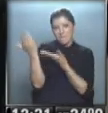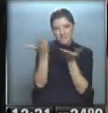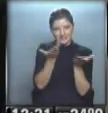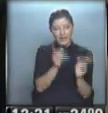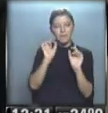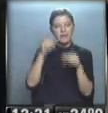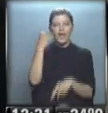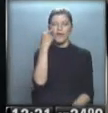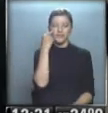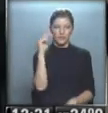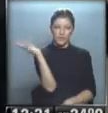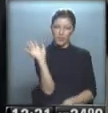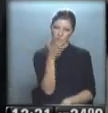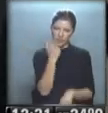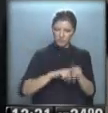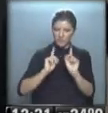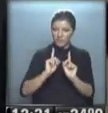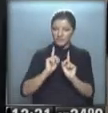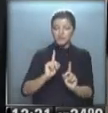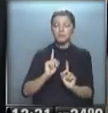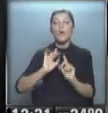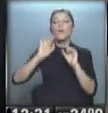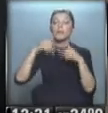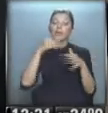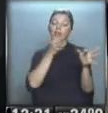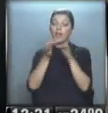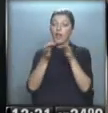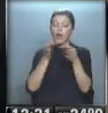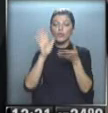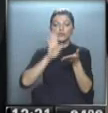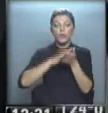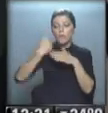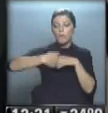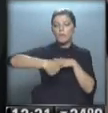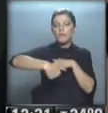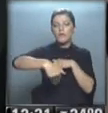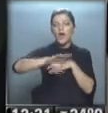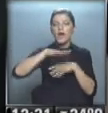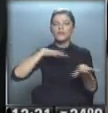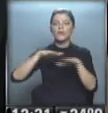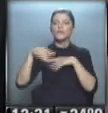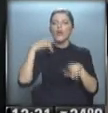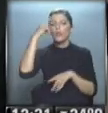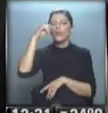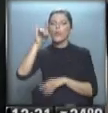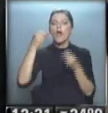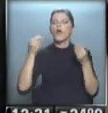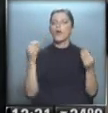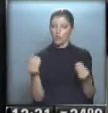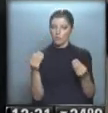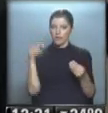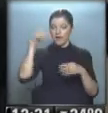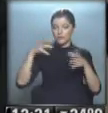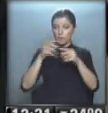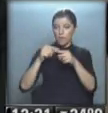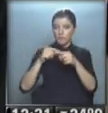y conociendo juntos y también hablando obviamente de cuál es el futuro político de Uruguay en este Frente Amplio que intenta